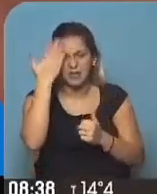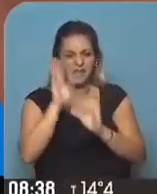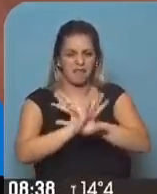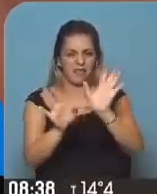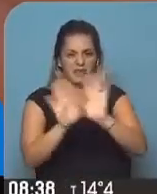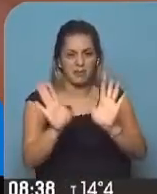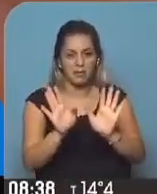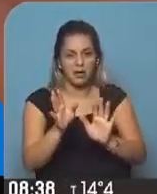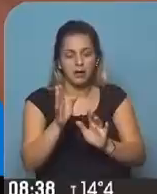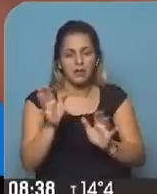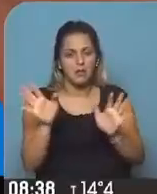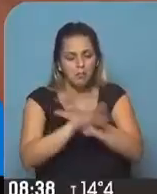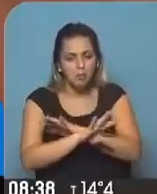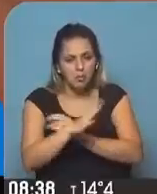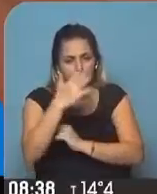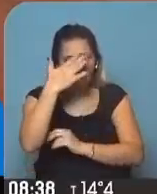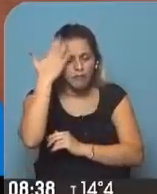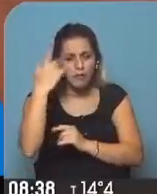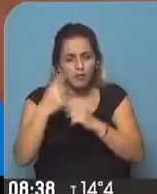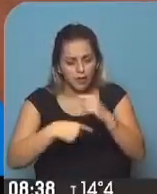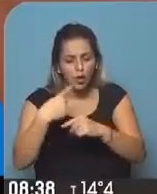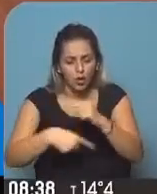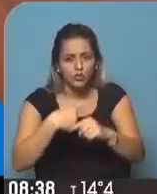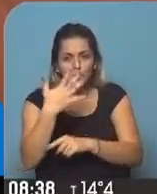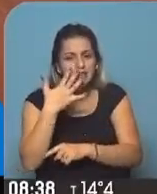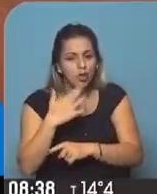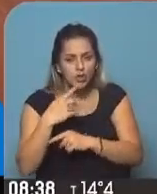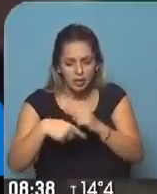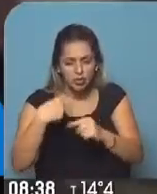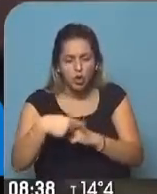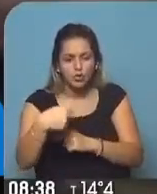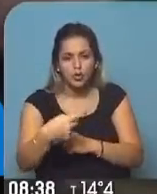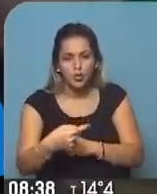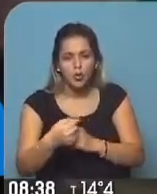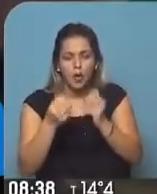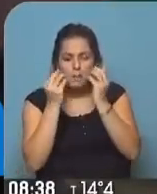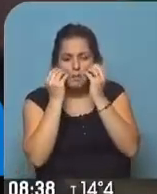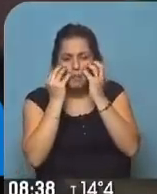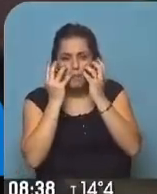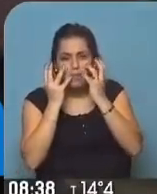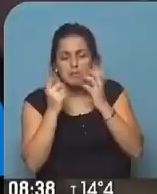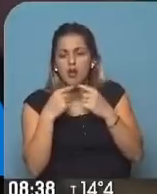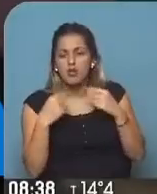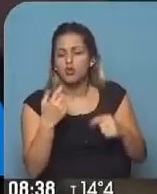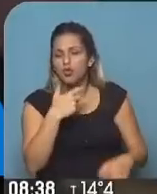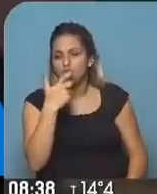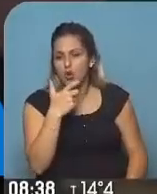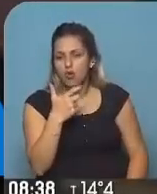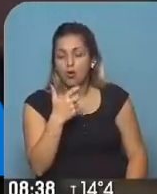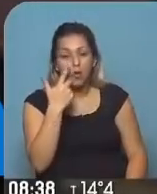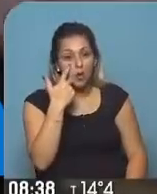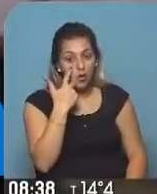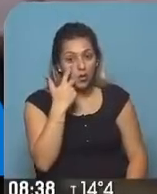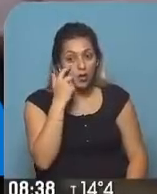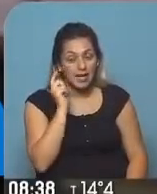le aparece un brote diferente, más rojizo, distinto de las vesículas, ese chico puede estar haciendo una infección